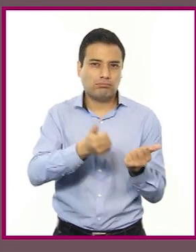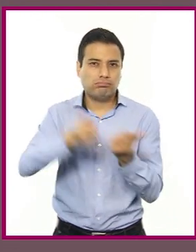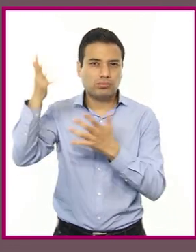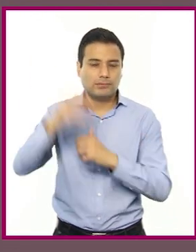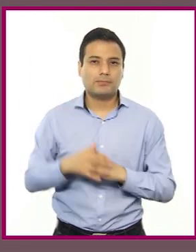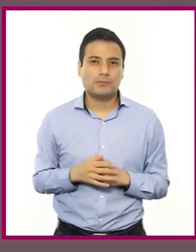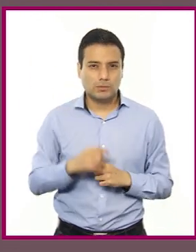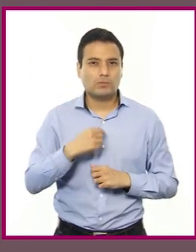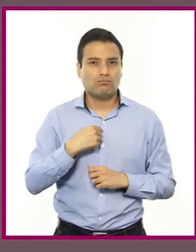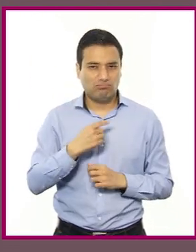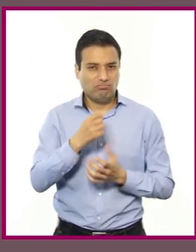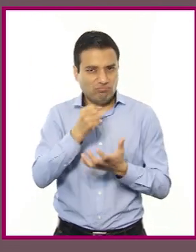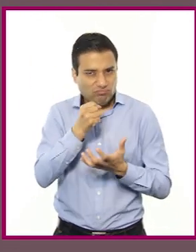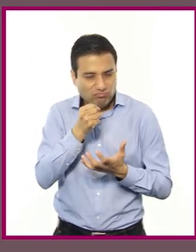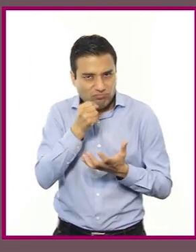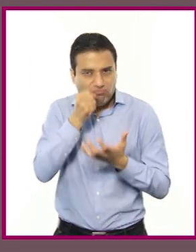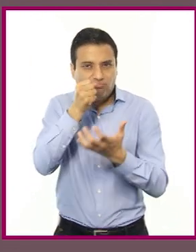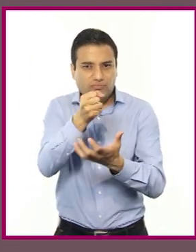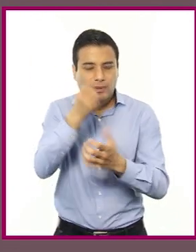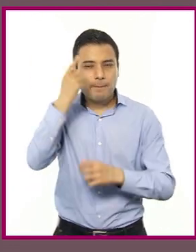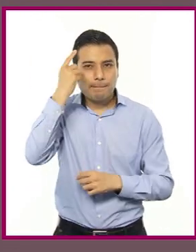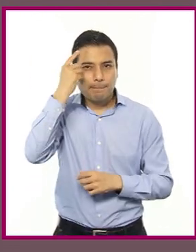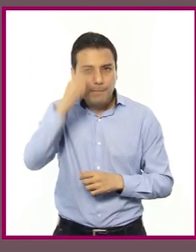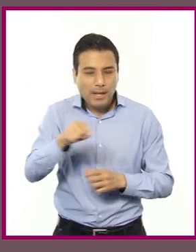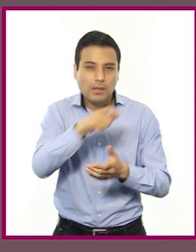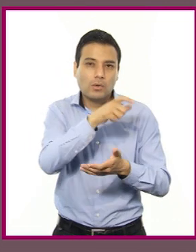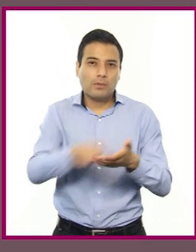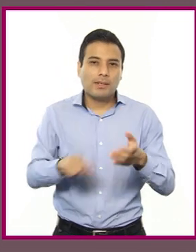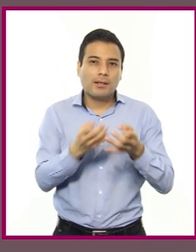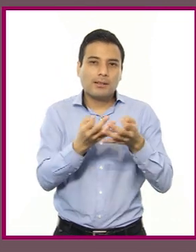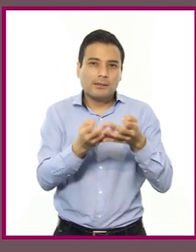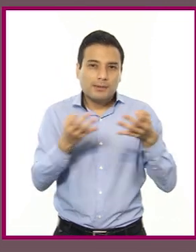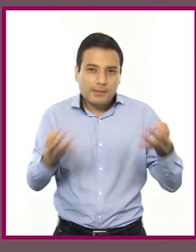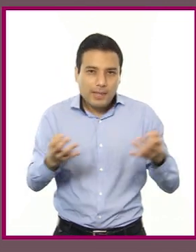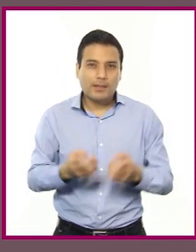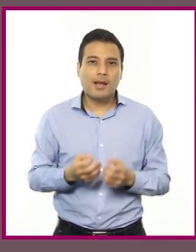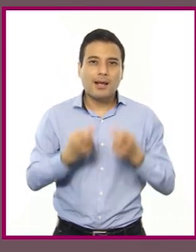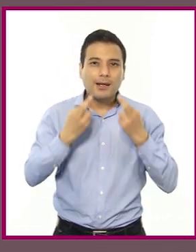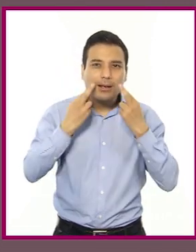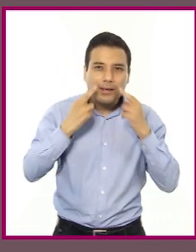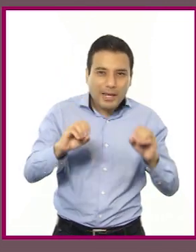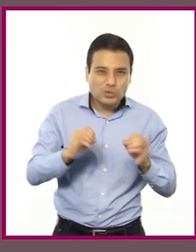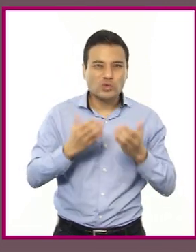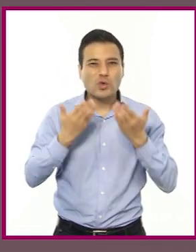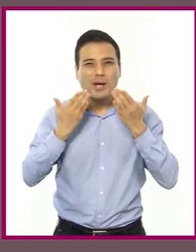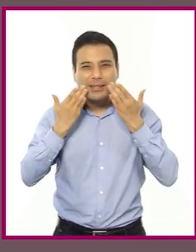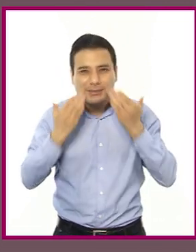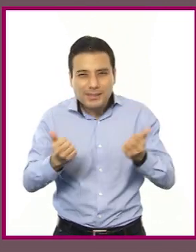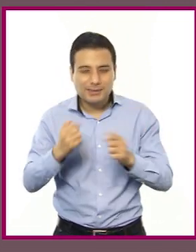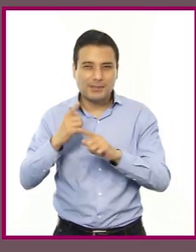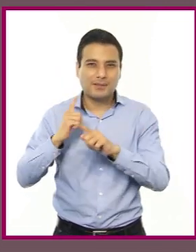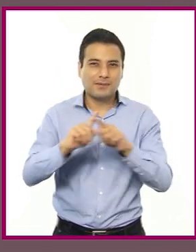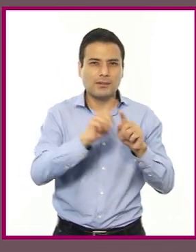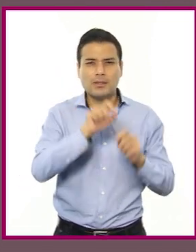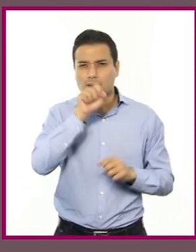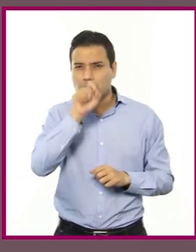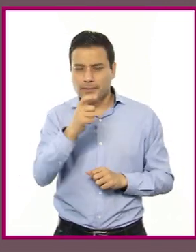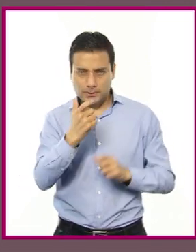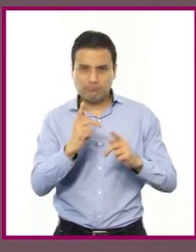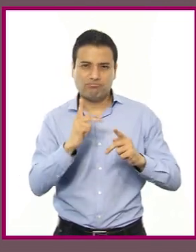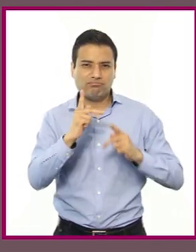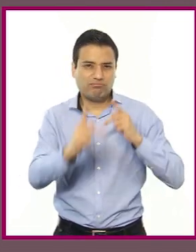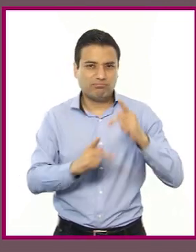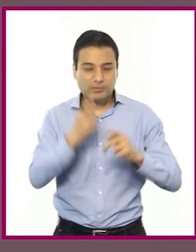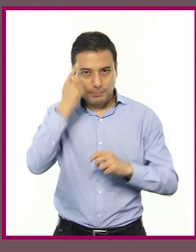otorgaron facilidades para la adquisición de parcelas, ranchos y haciendas, así como estímulos económicos para